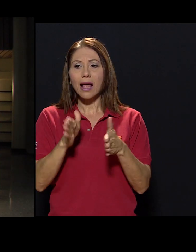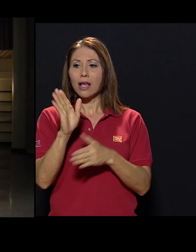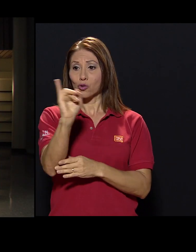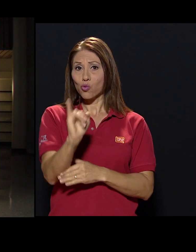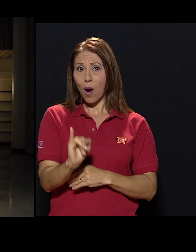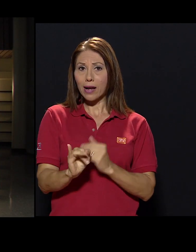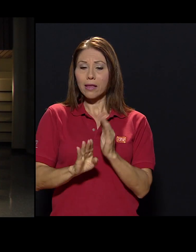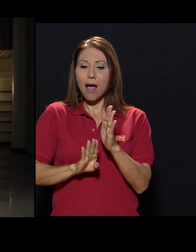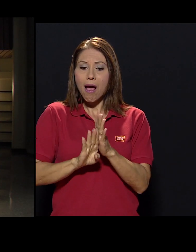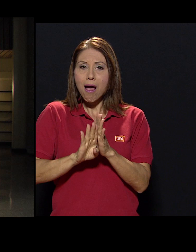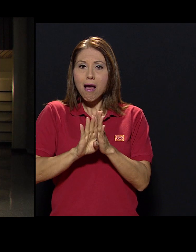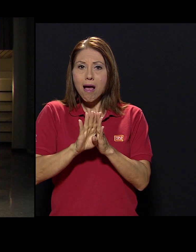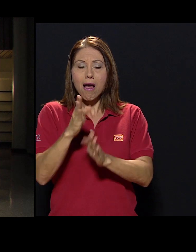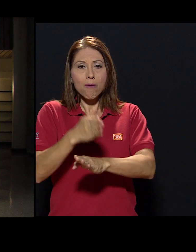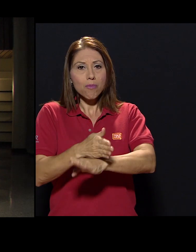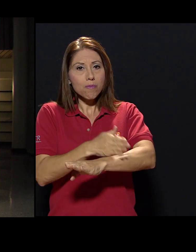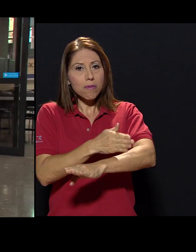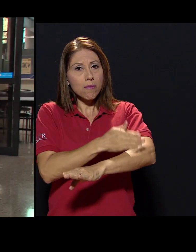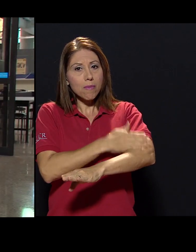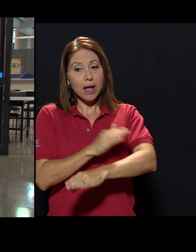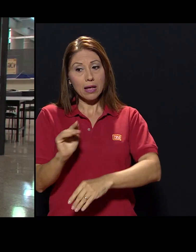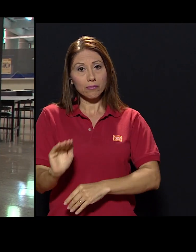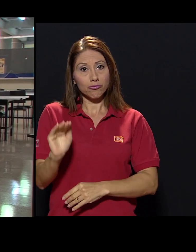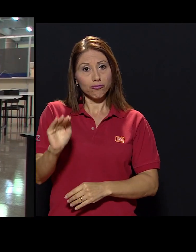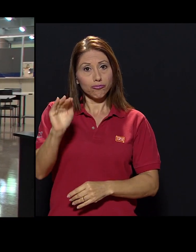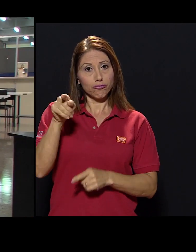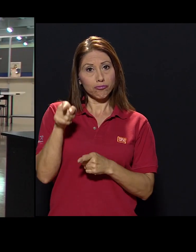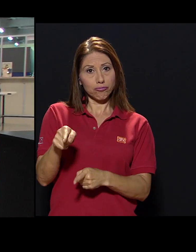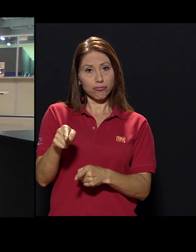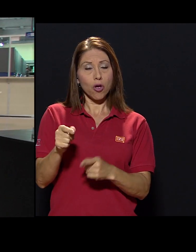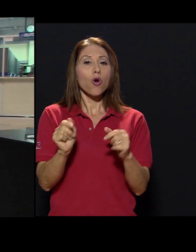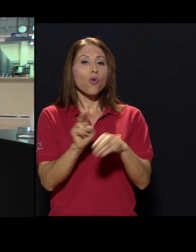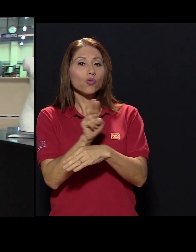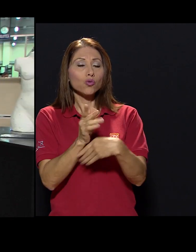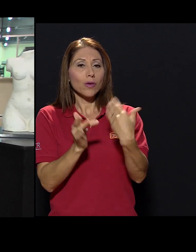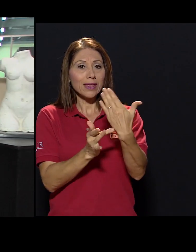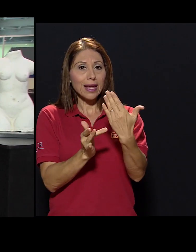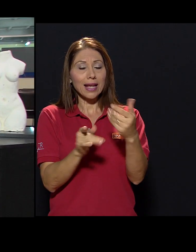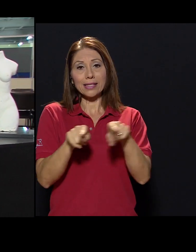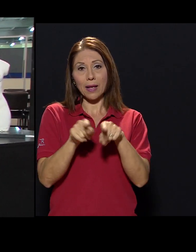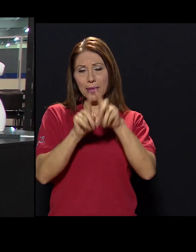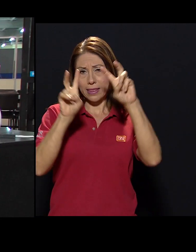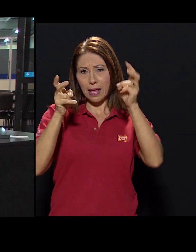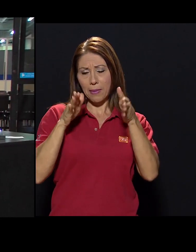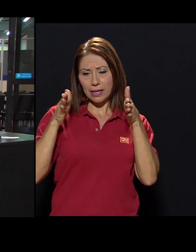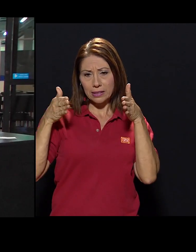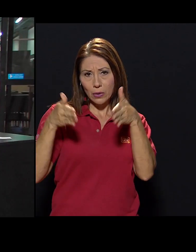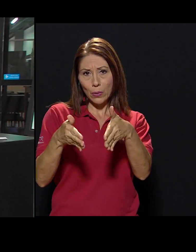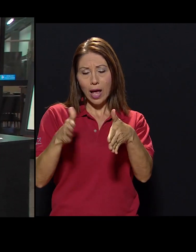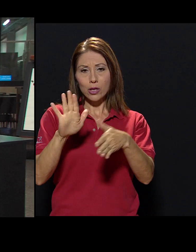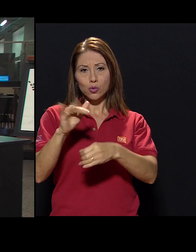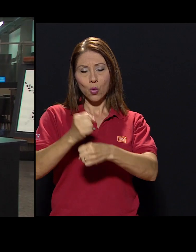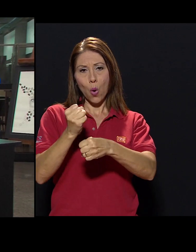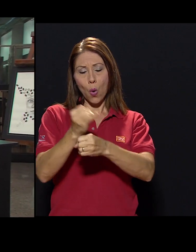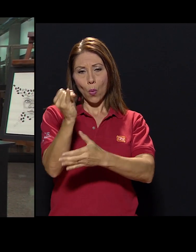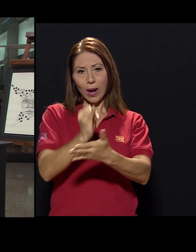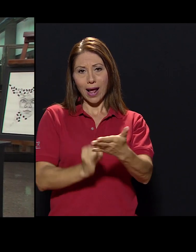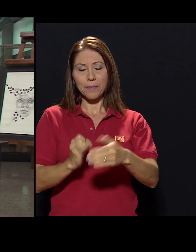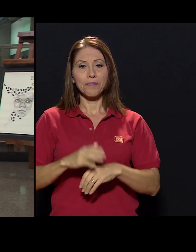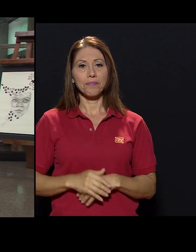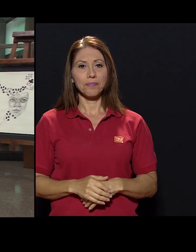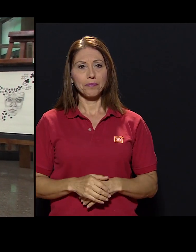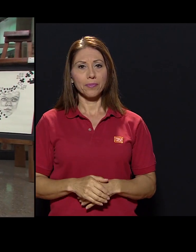ha evolucionado Conforme ella ha crecido Tanto en el uso De técnicas Como los enfoques Y temáticas Que da a su obra